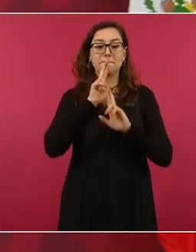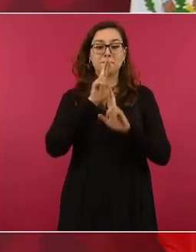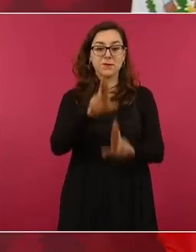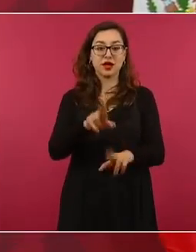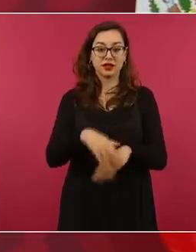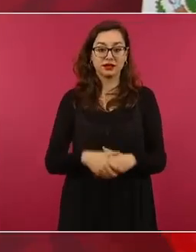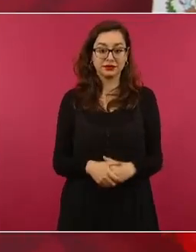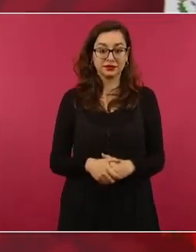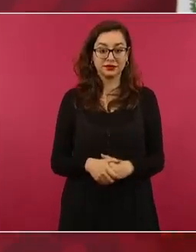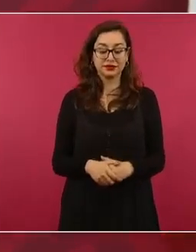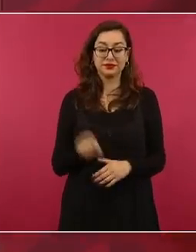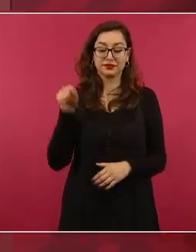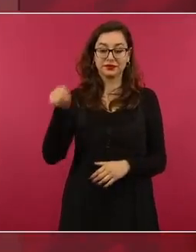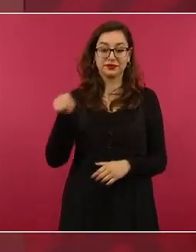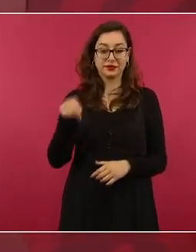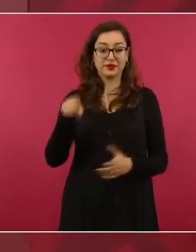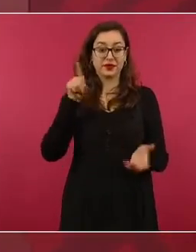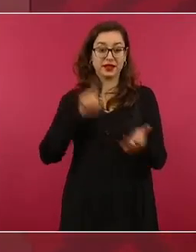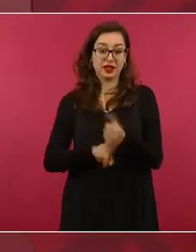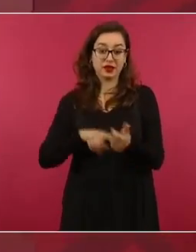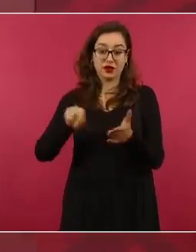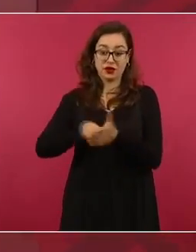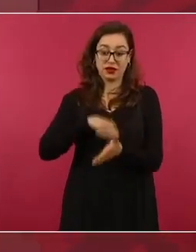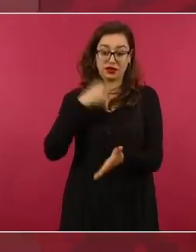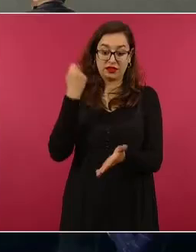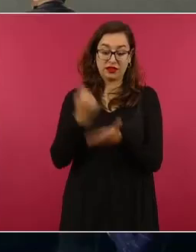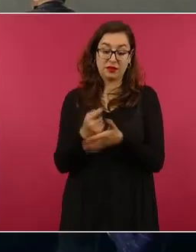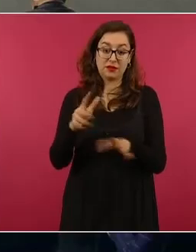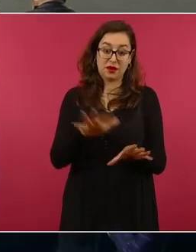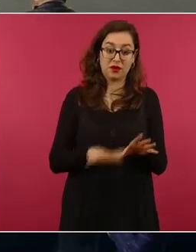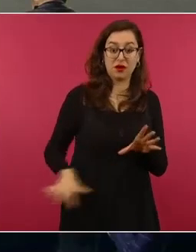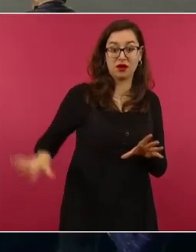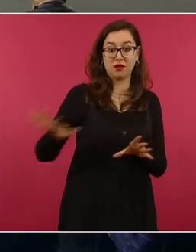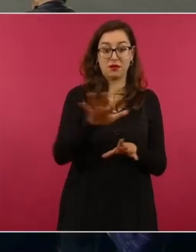ganó el pueblo de Tamaulipas,